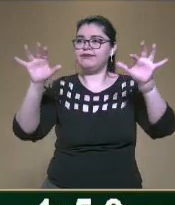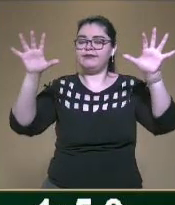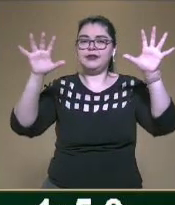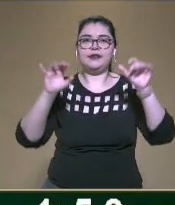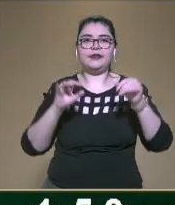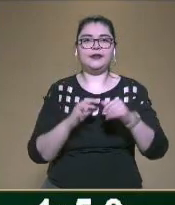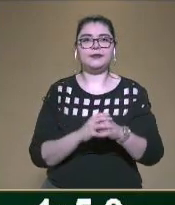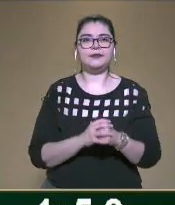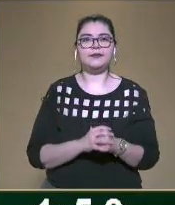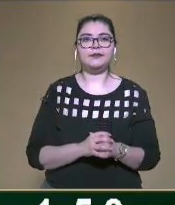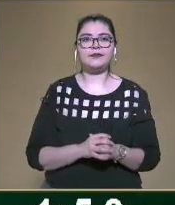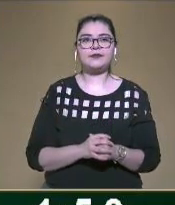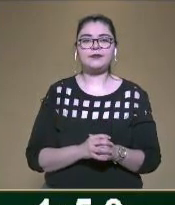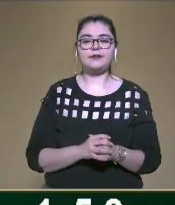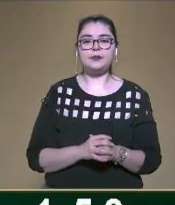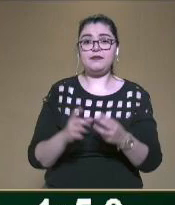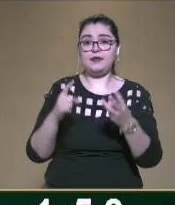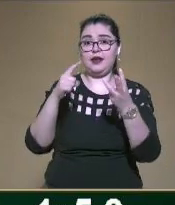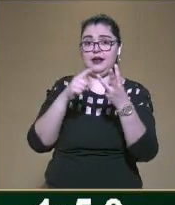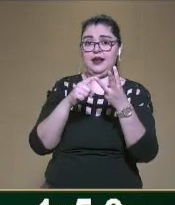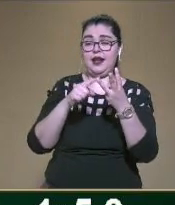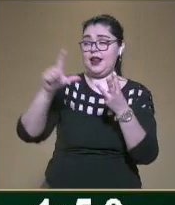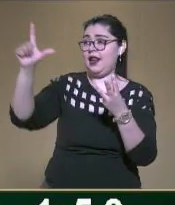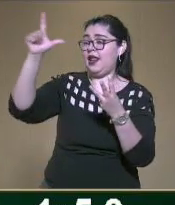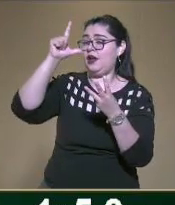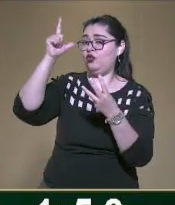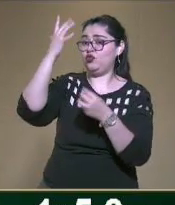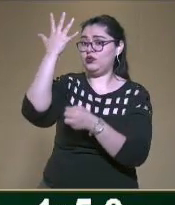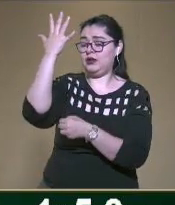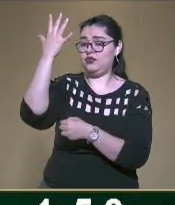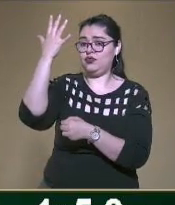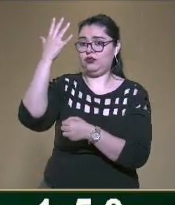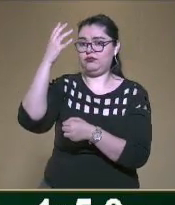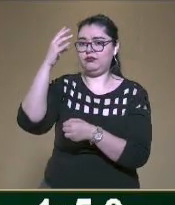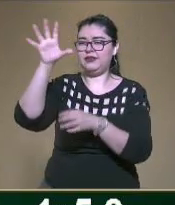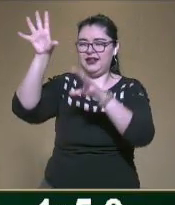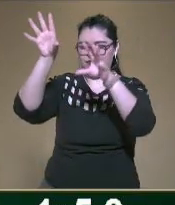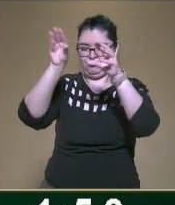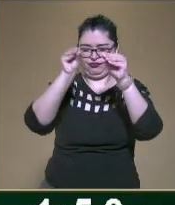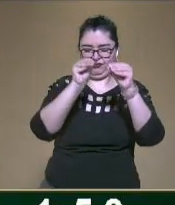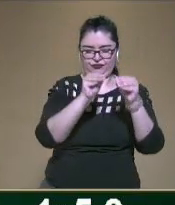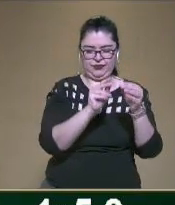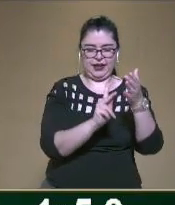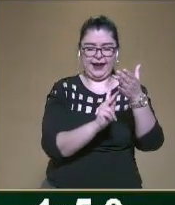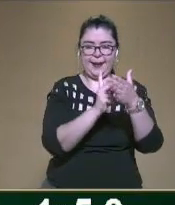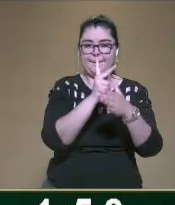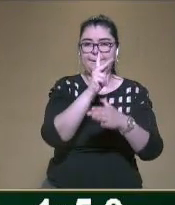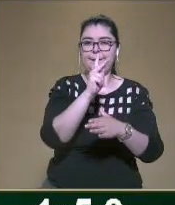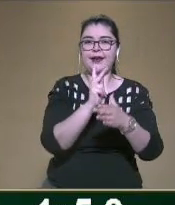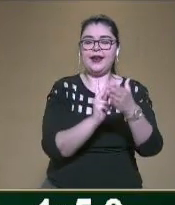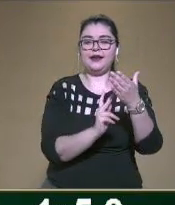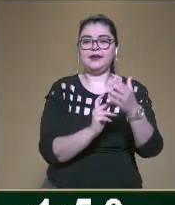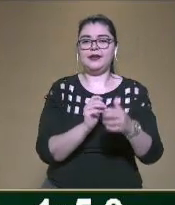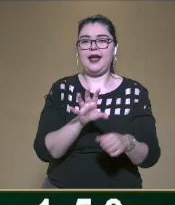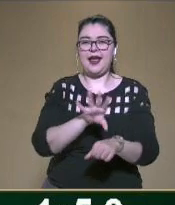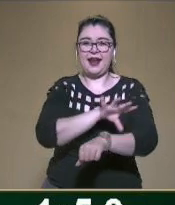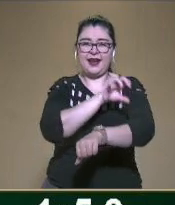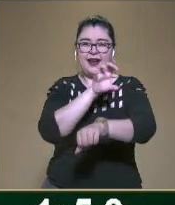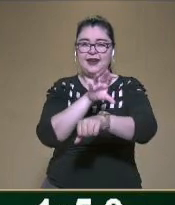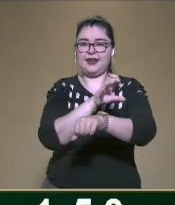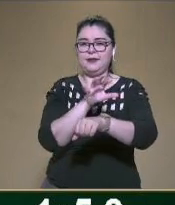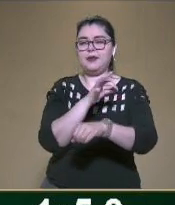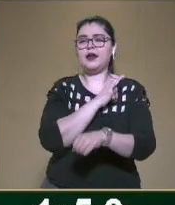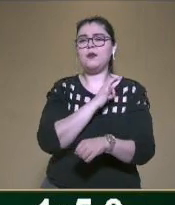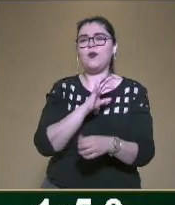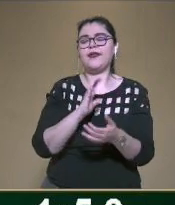después el paso número tres, maestro. La luz solar aporta a los cloroplastos energía para producir azúcares, que en